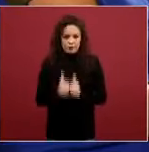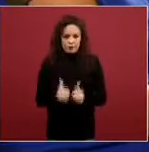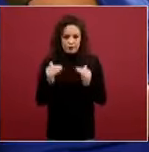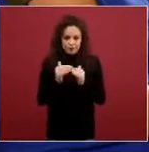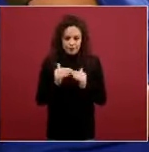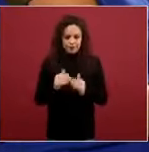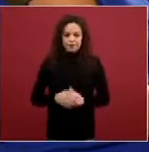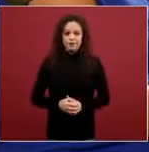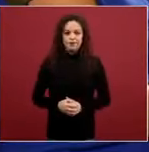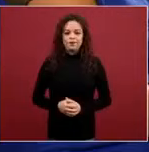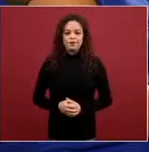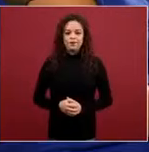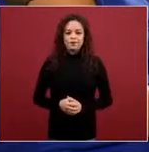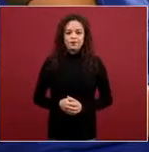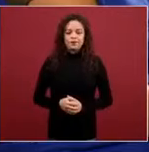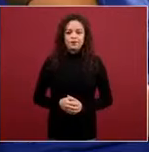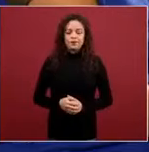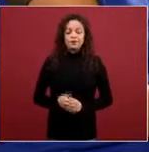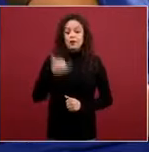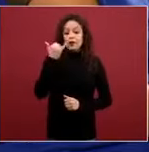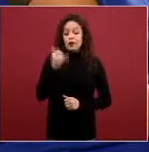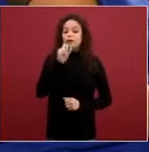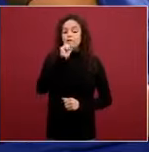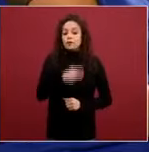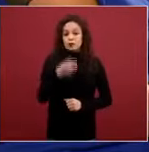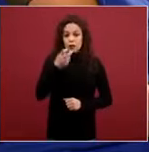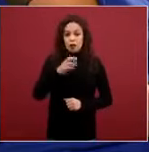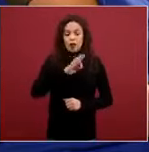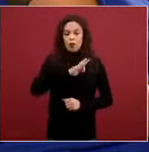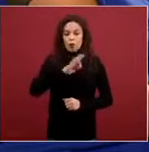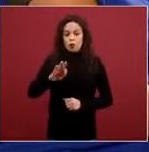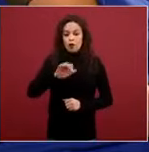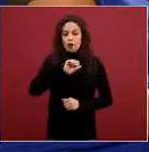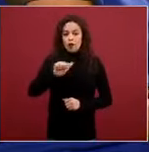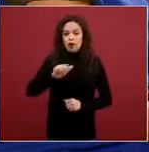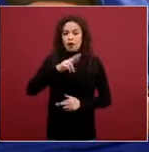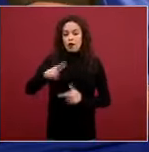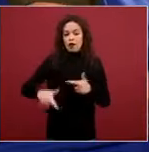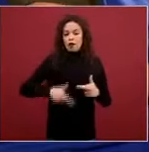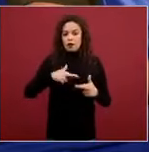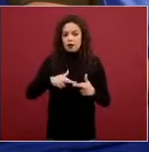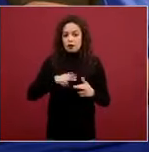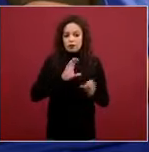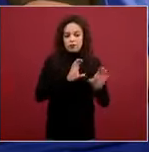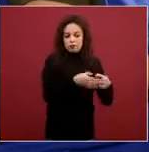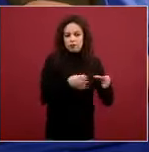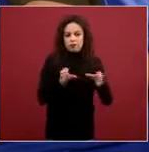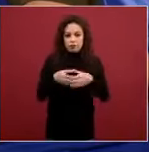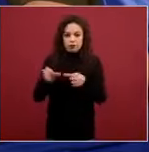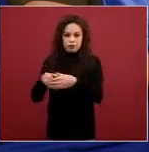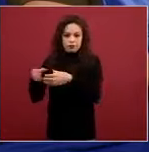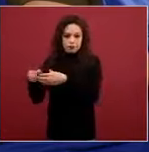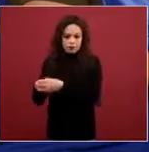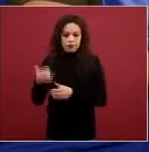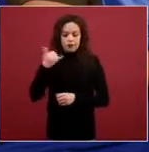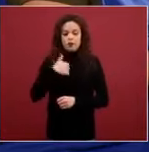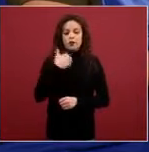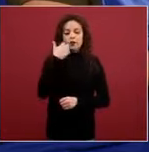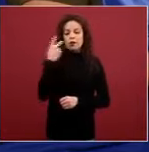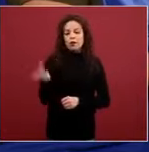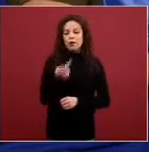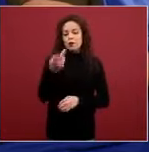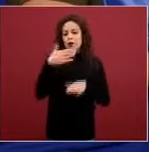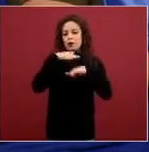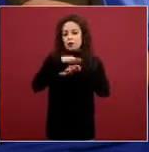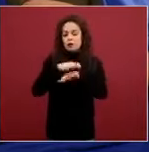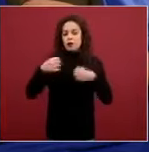Si esto también puede ser por regiones y incluir específicamente, le voy a preguntar ahora sobre la frontera norte.